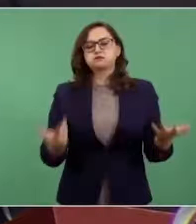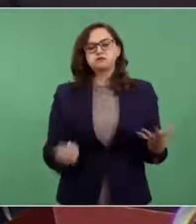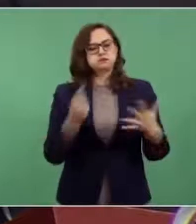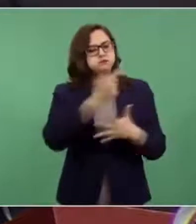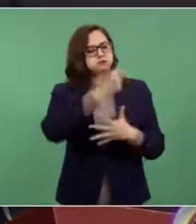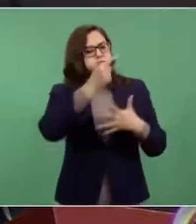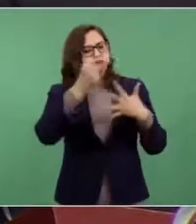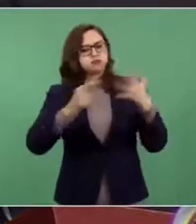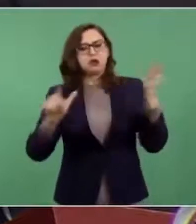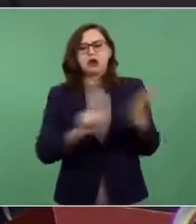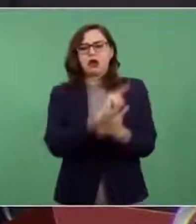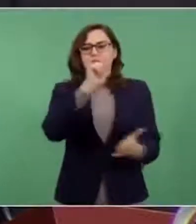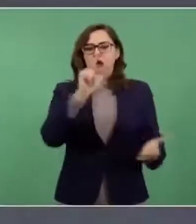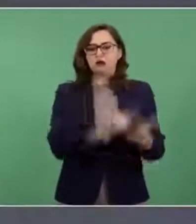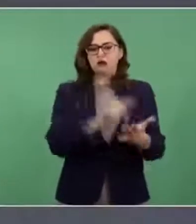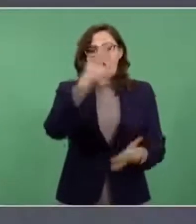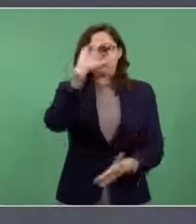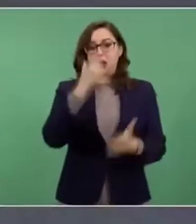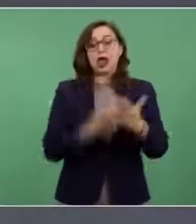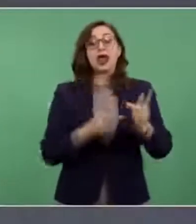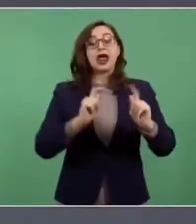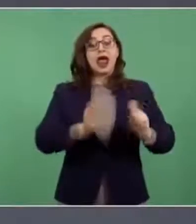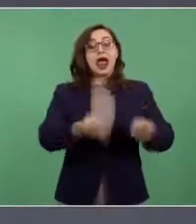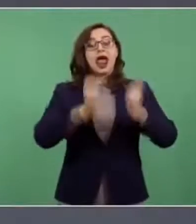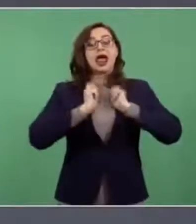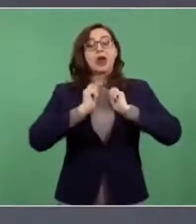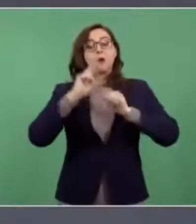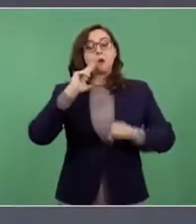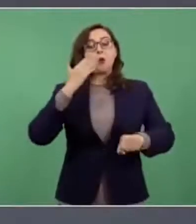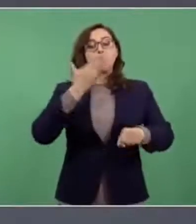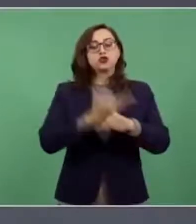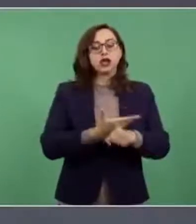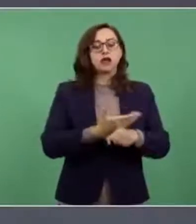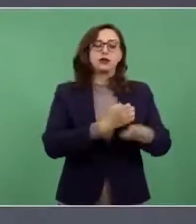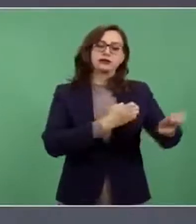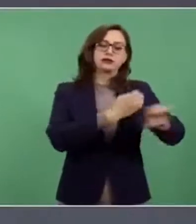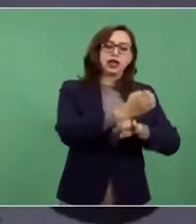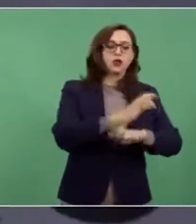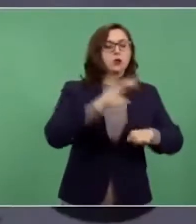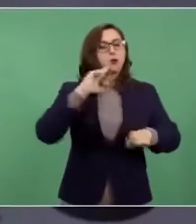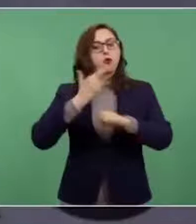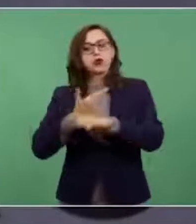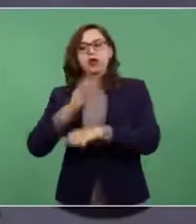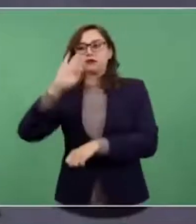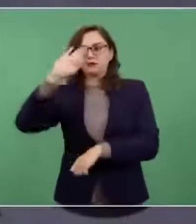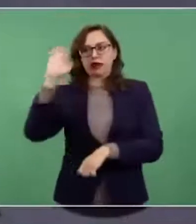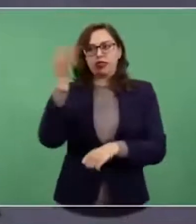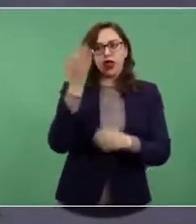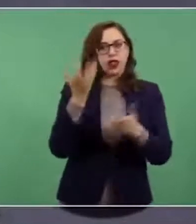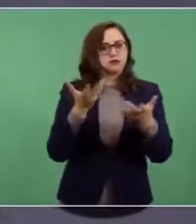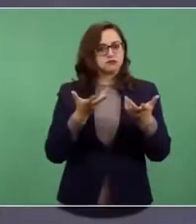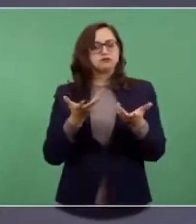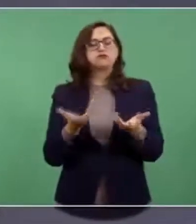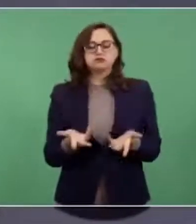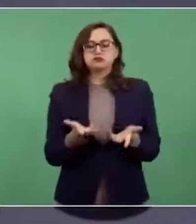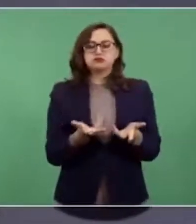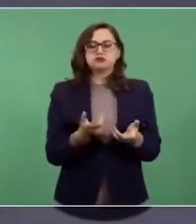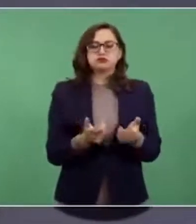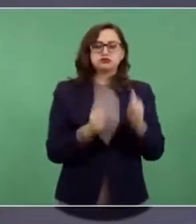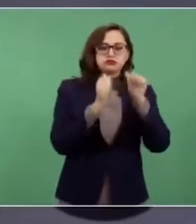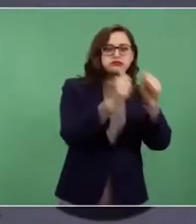casi todos los delitos del fuero común y federal. Aquí destaco la importancia que